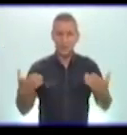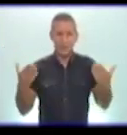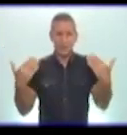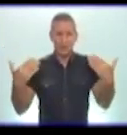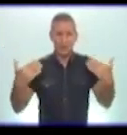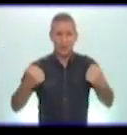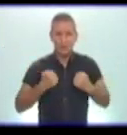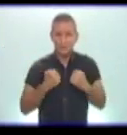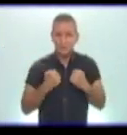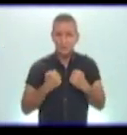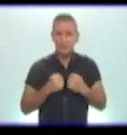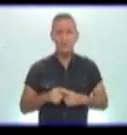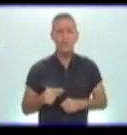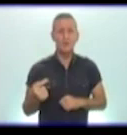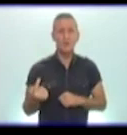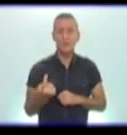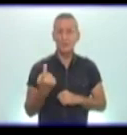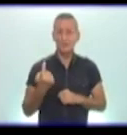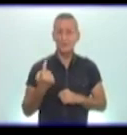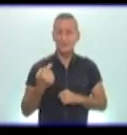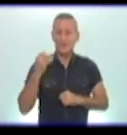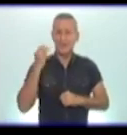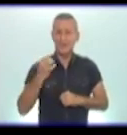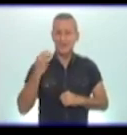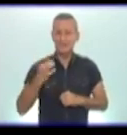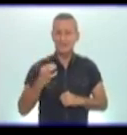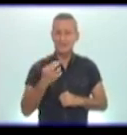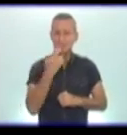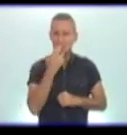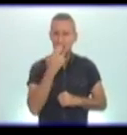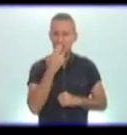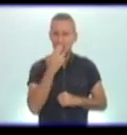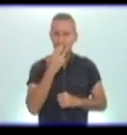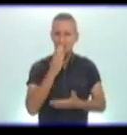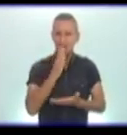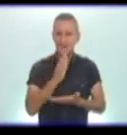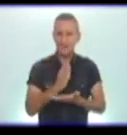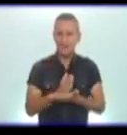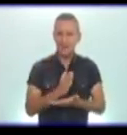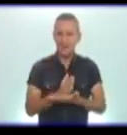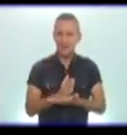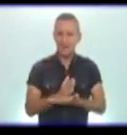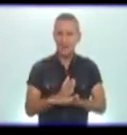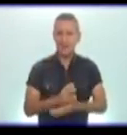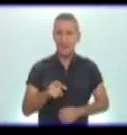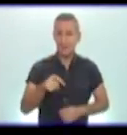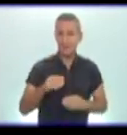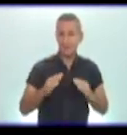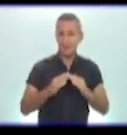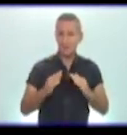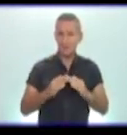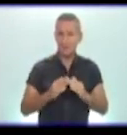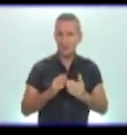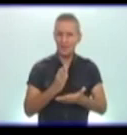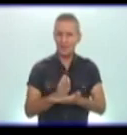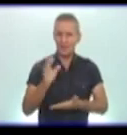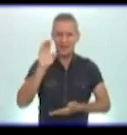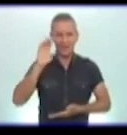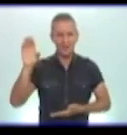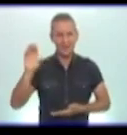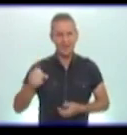Por eso, pionero, siempre puntual a las teleclases porque recuerda, tu casa es tu escuela. Bienvenidos al reinicio del curso